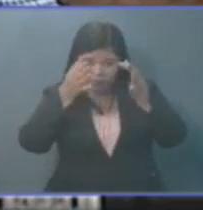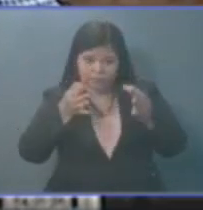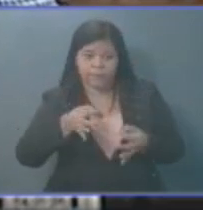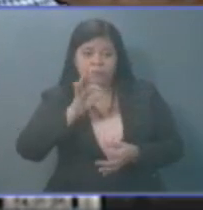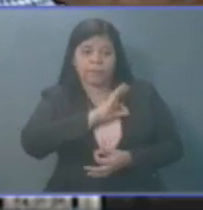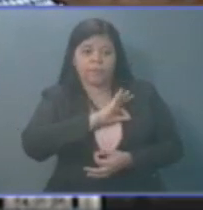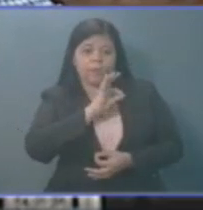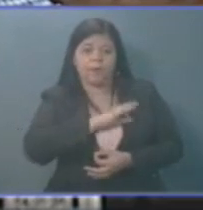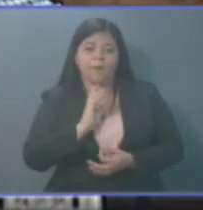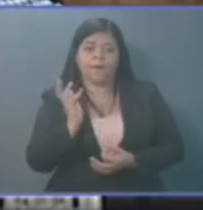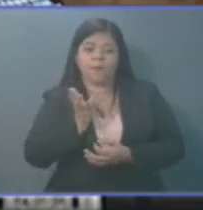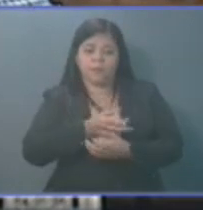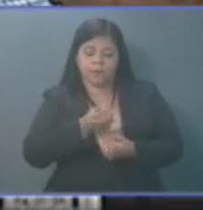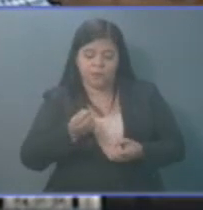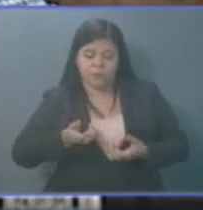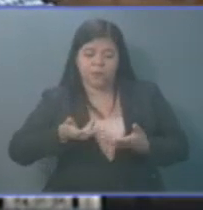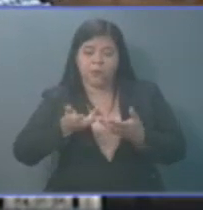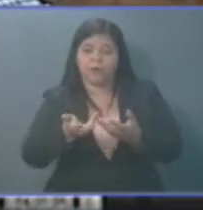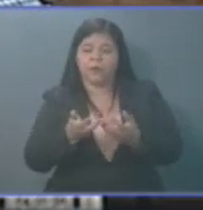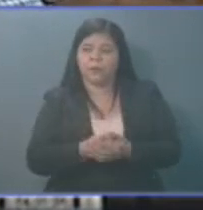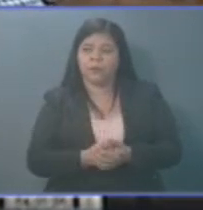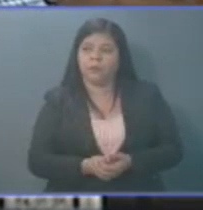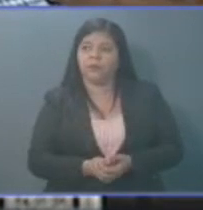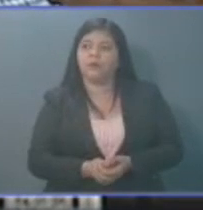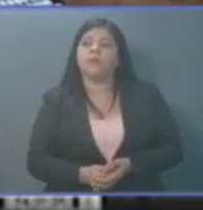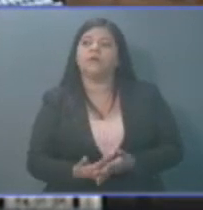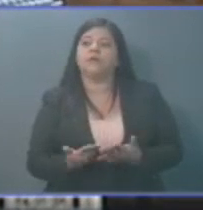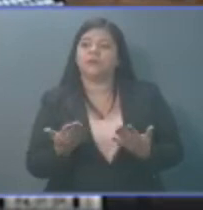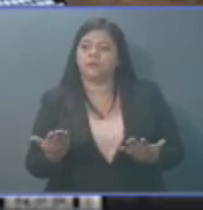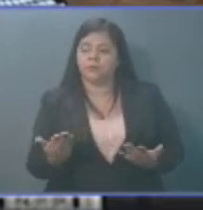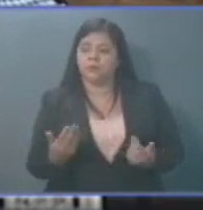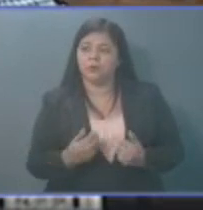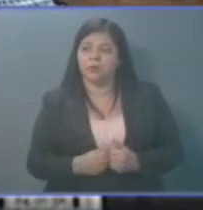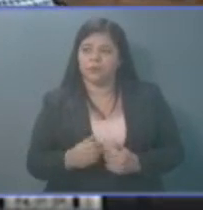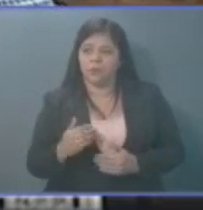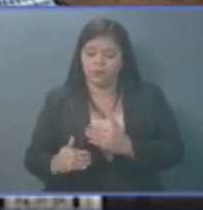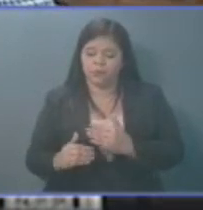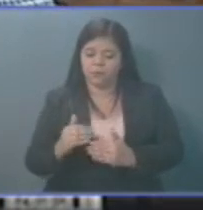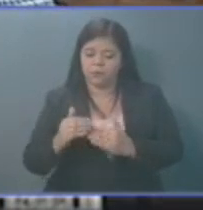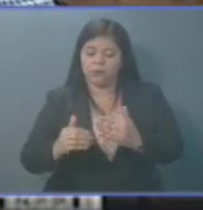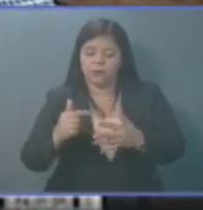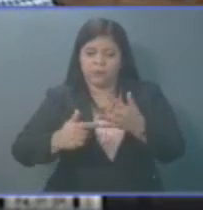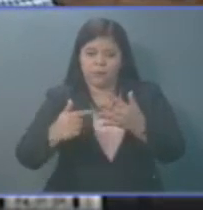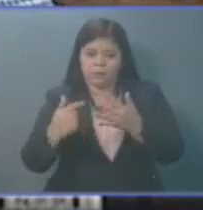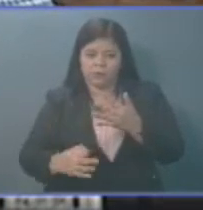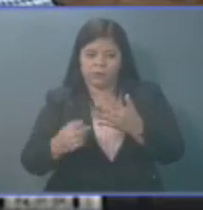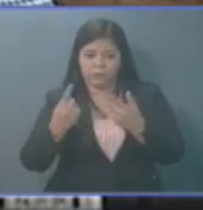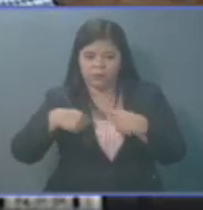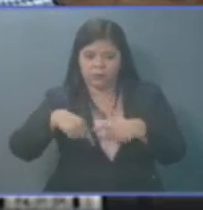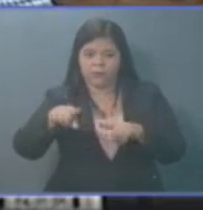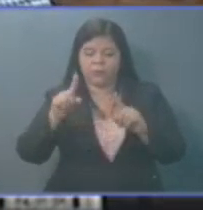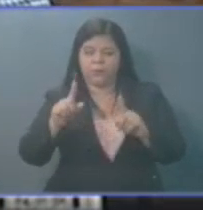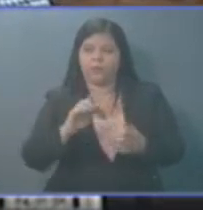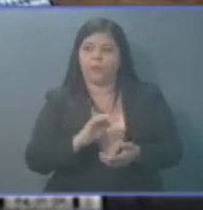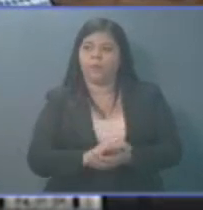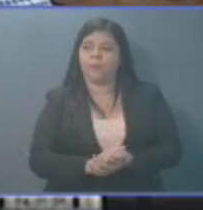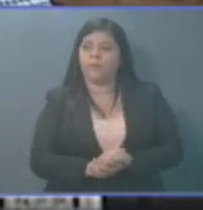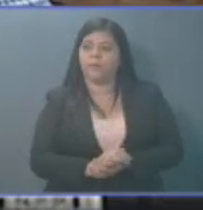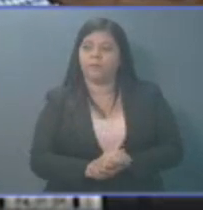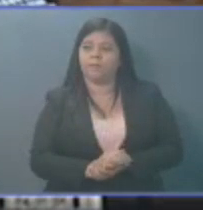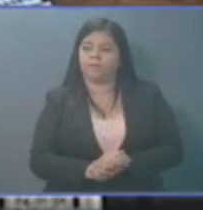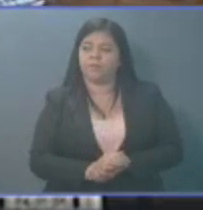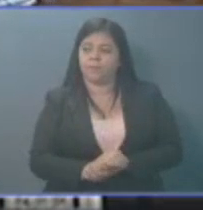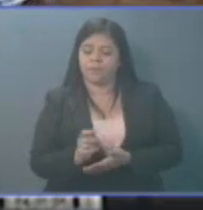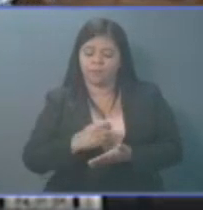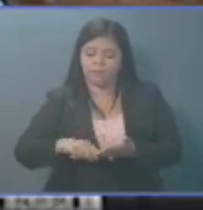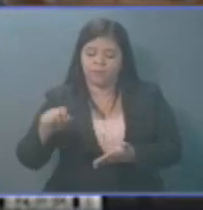que se hace del conocimiento del Pleno Legislativo para los efectos legales consiguientes